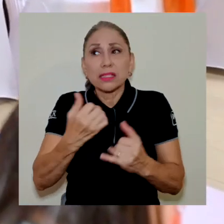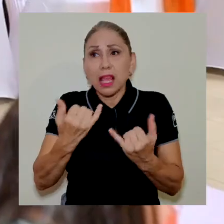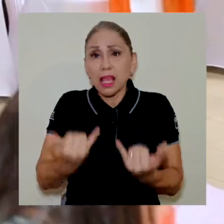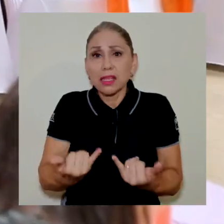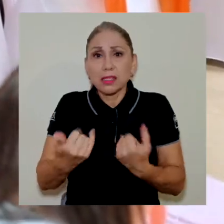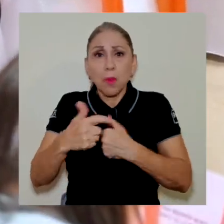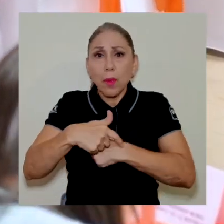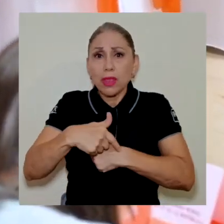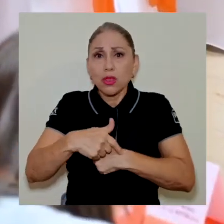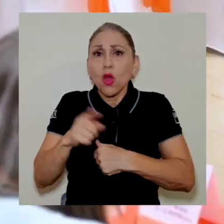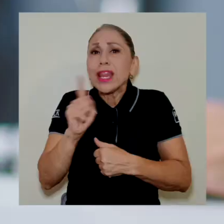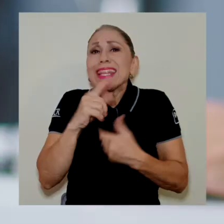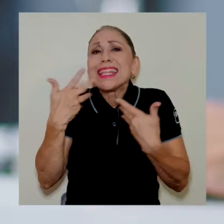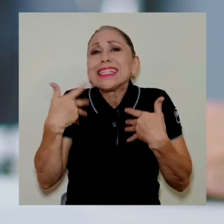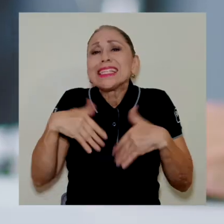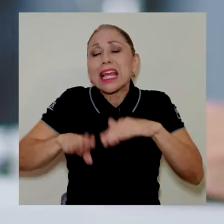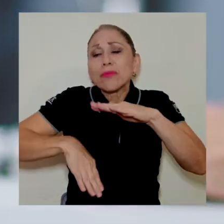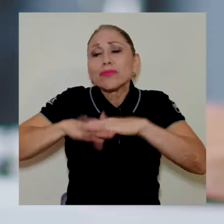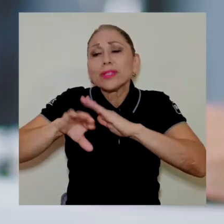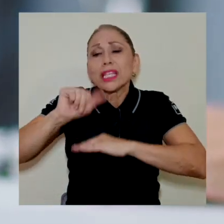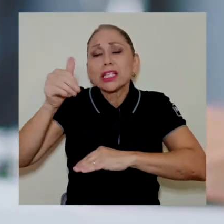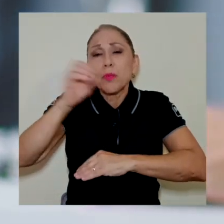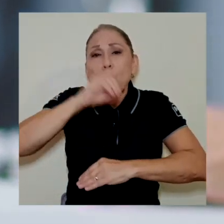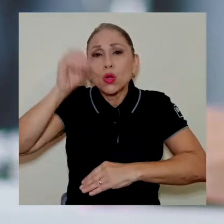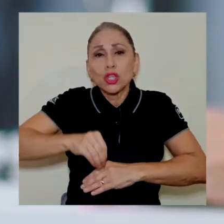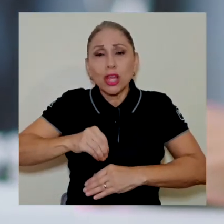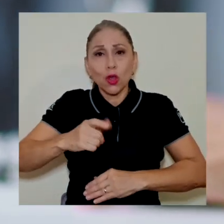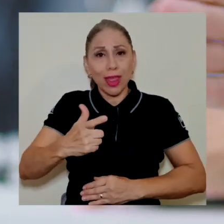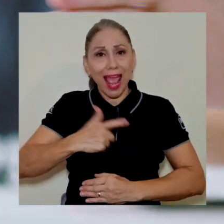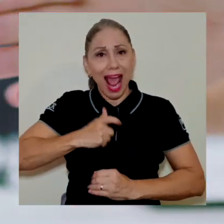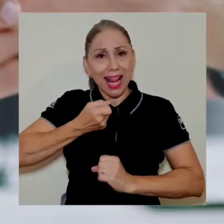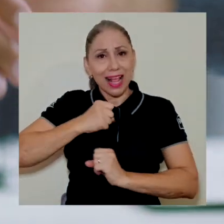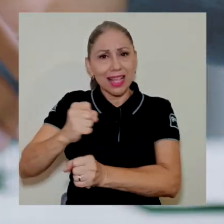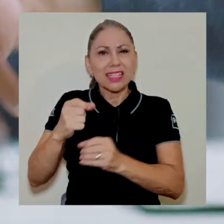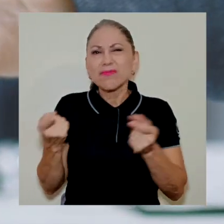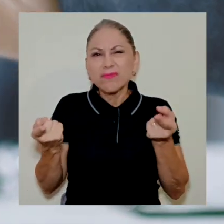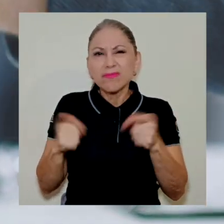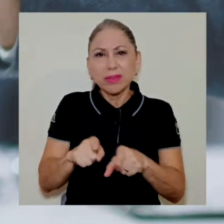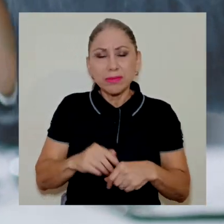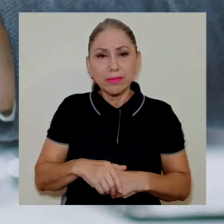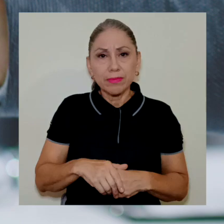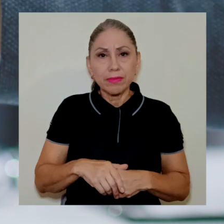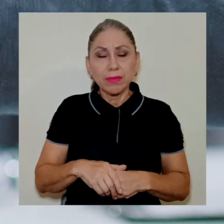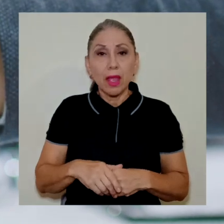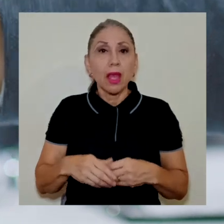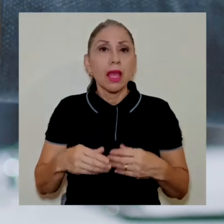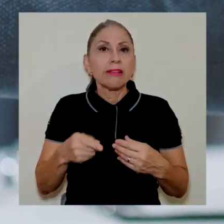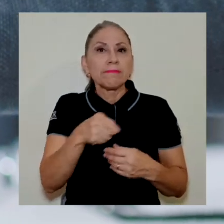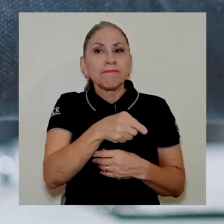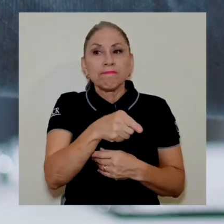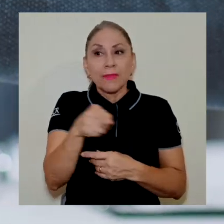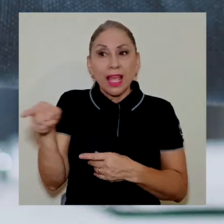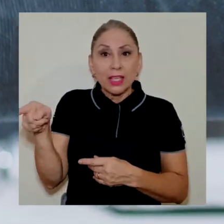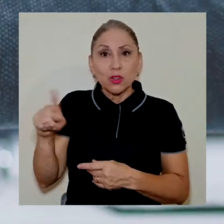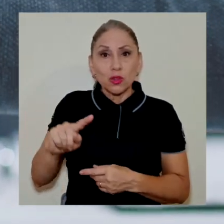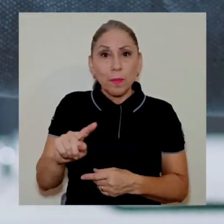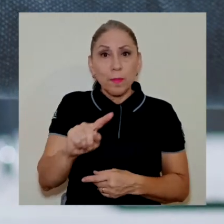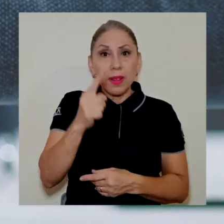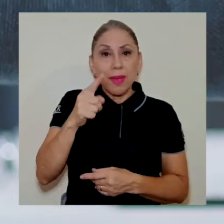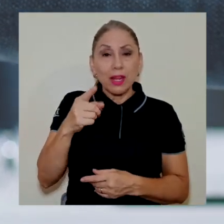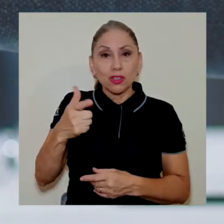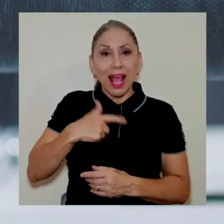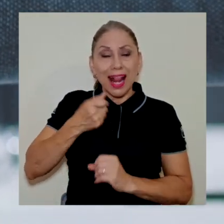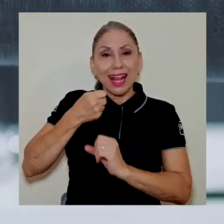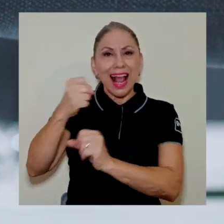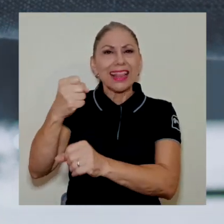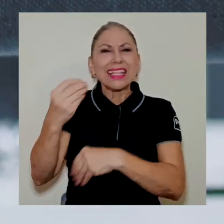no llegamos ni al 10% de alcaldesas. ¿Y qué pasó? Mucho de lo que hicieron estos